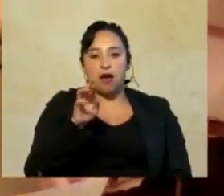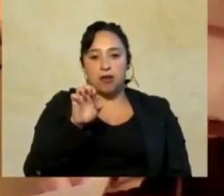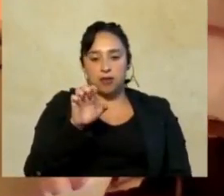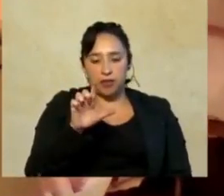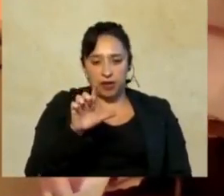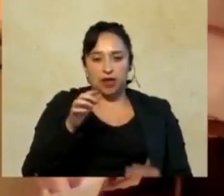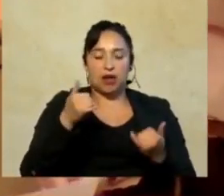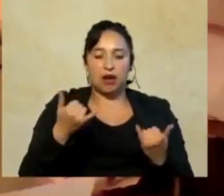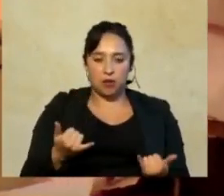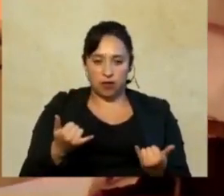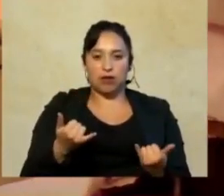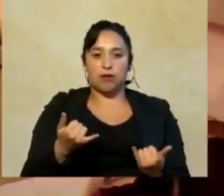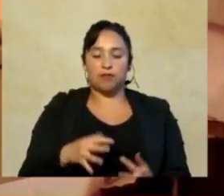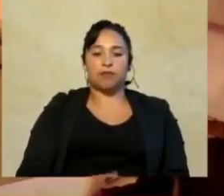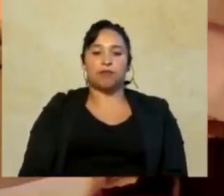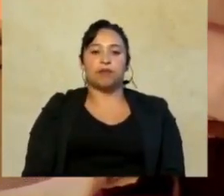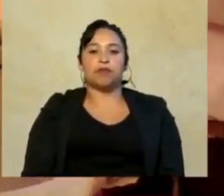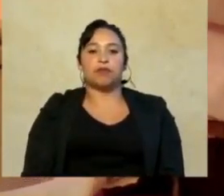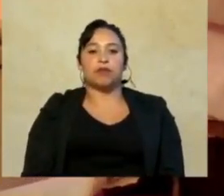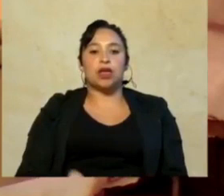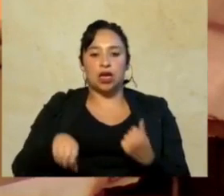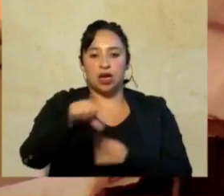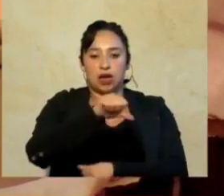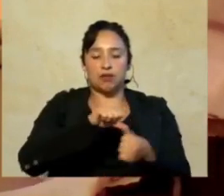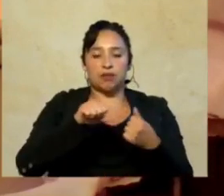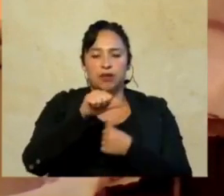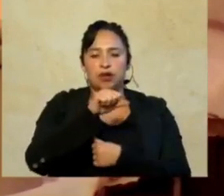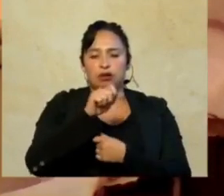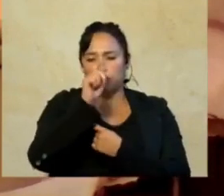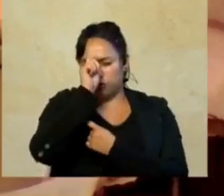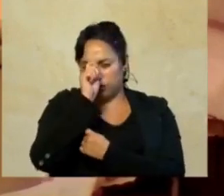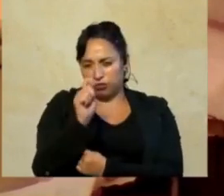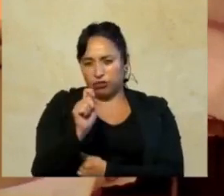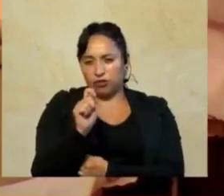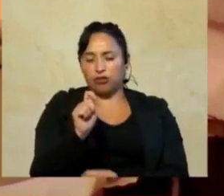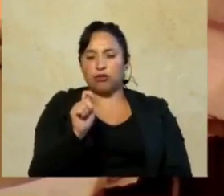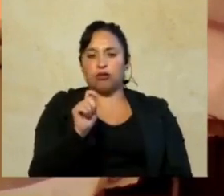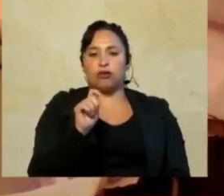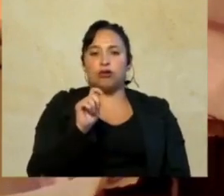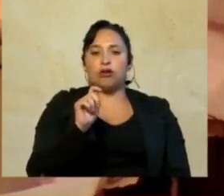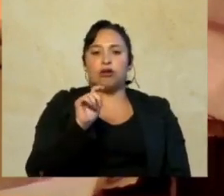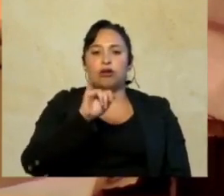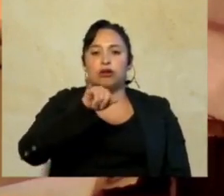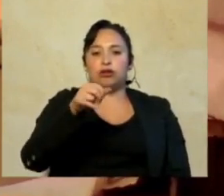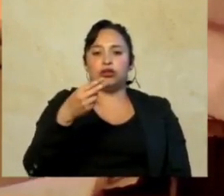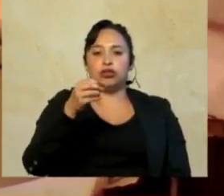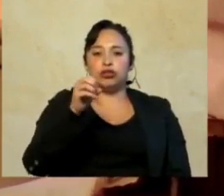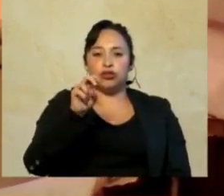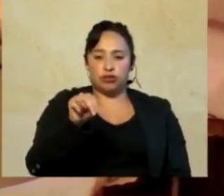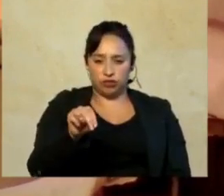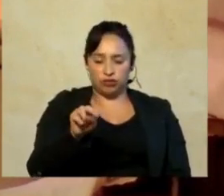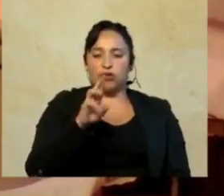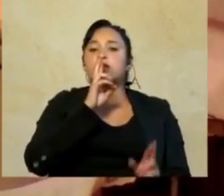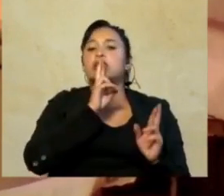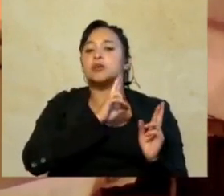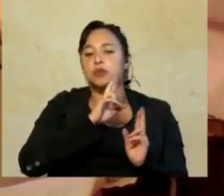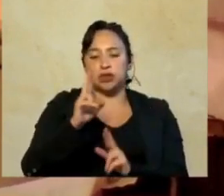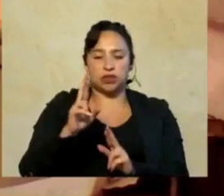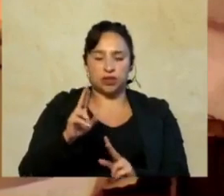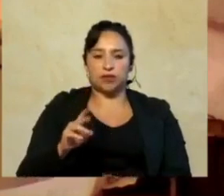doctor lean fe y un minuto para darle respuesta de repita muchas